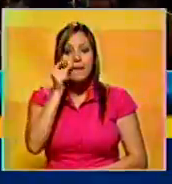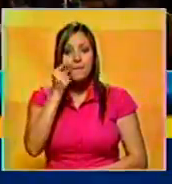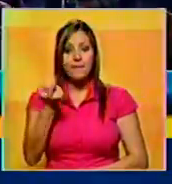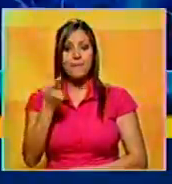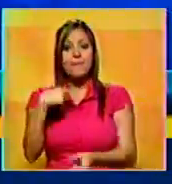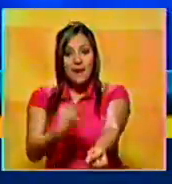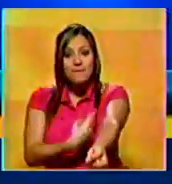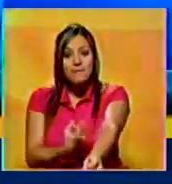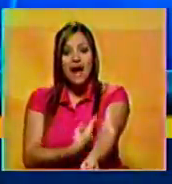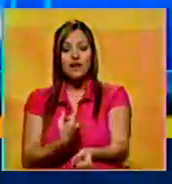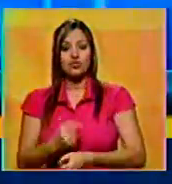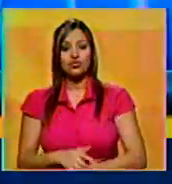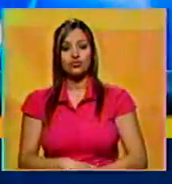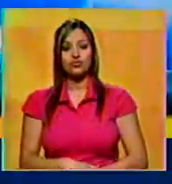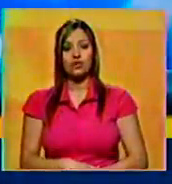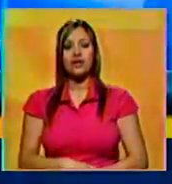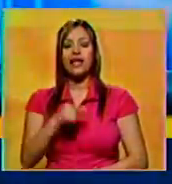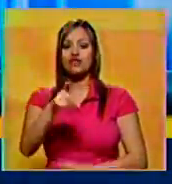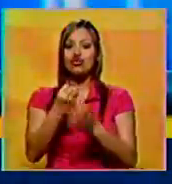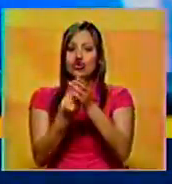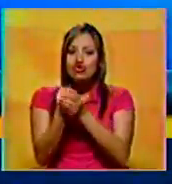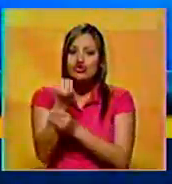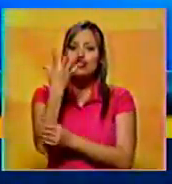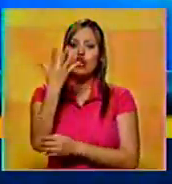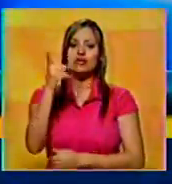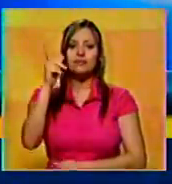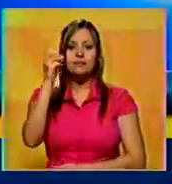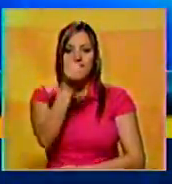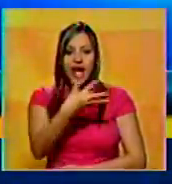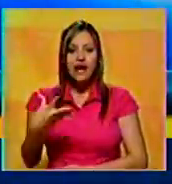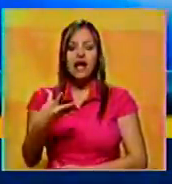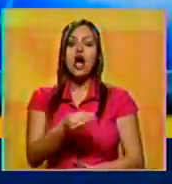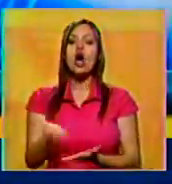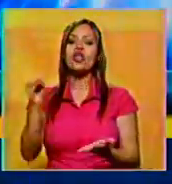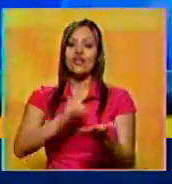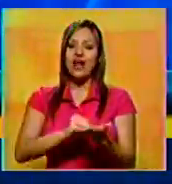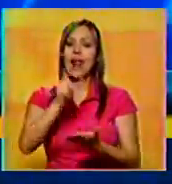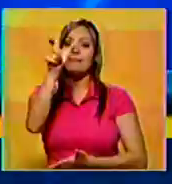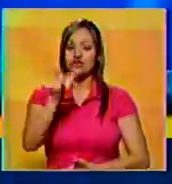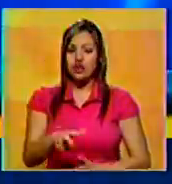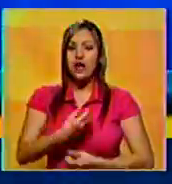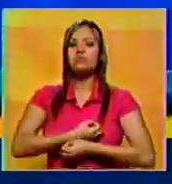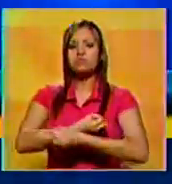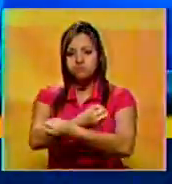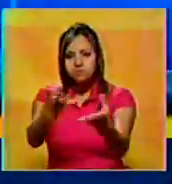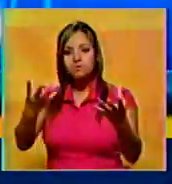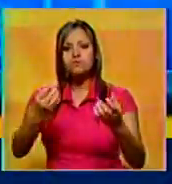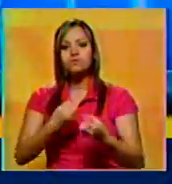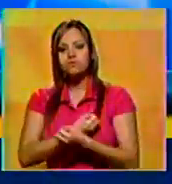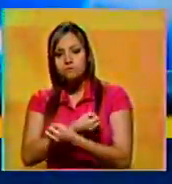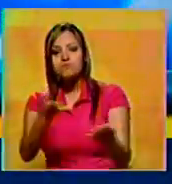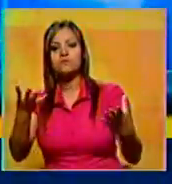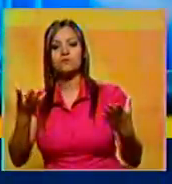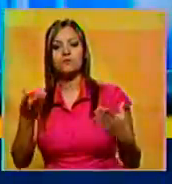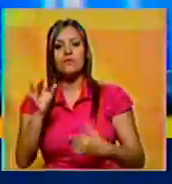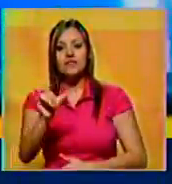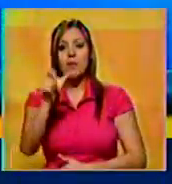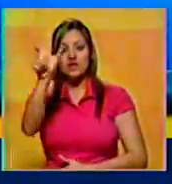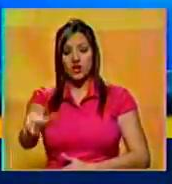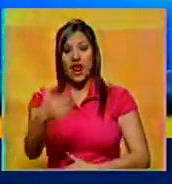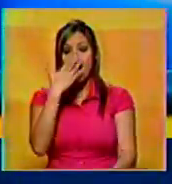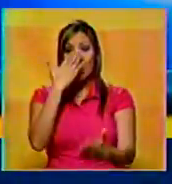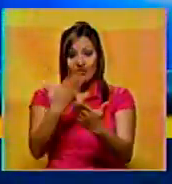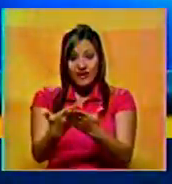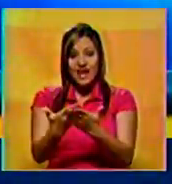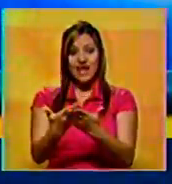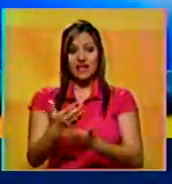sus hermanos, y estas rosas blancas ellos se las devolvieron al público que se encontraba congregado frente a